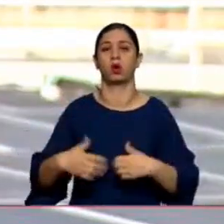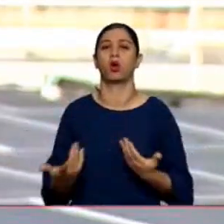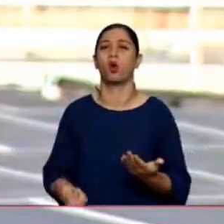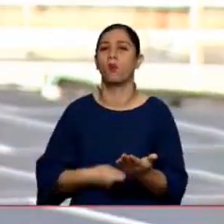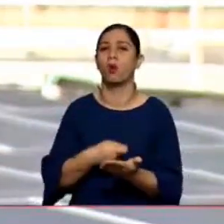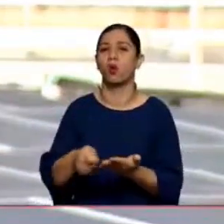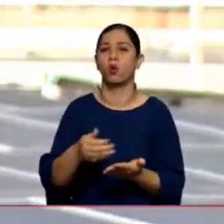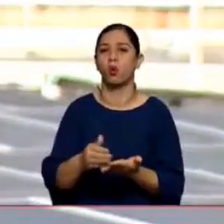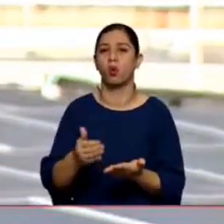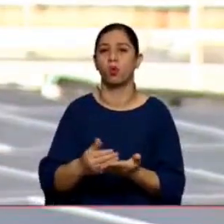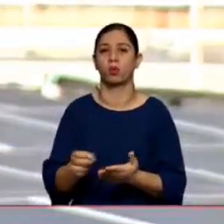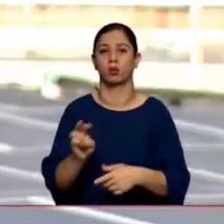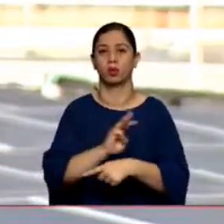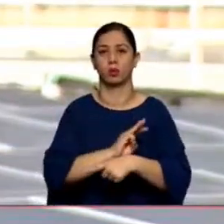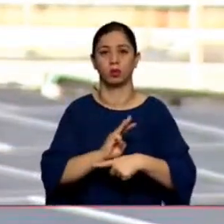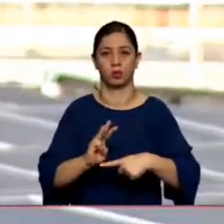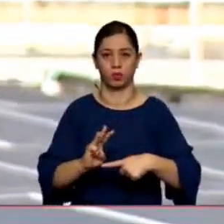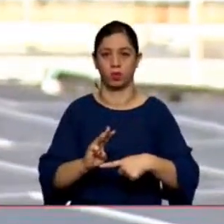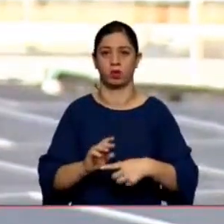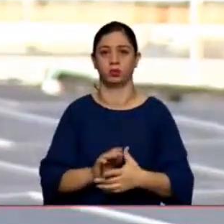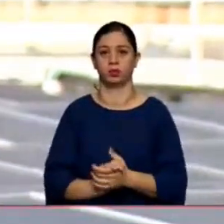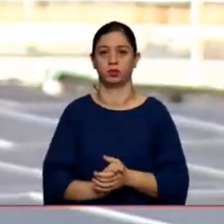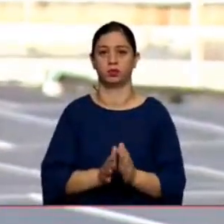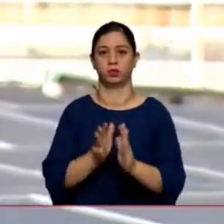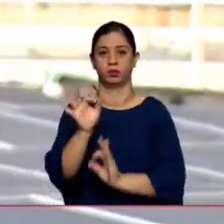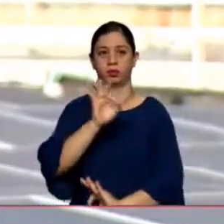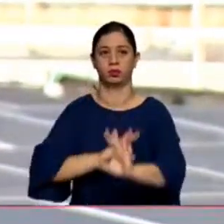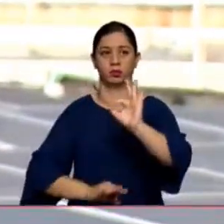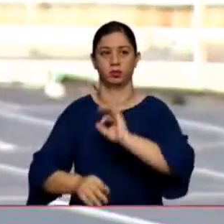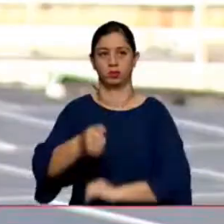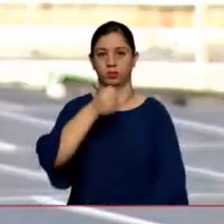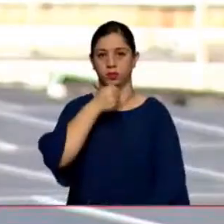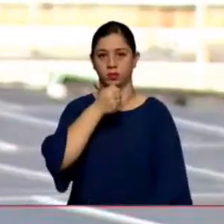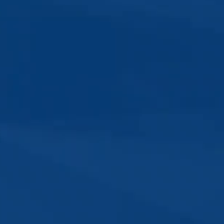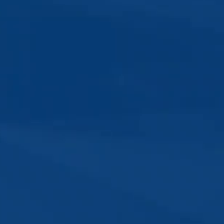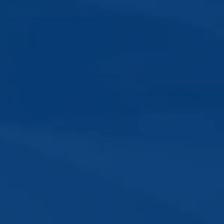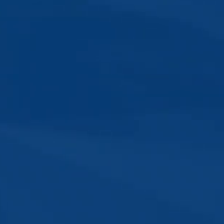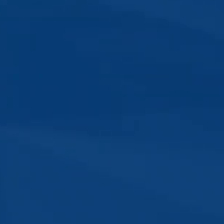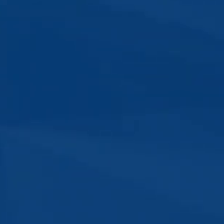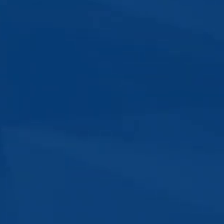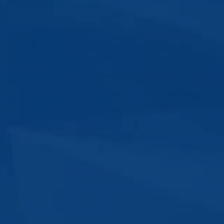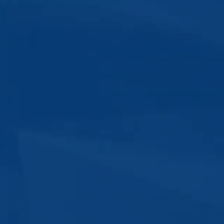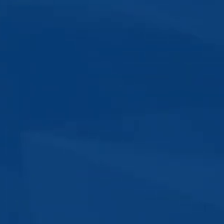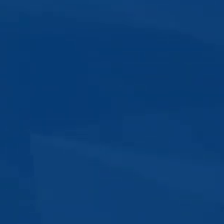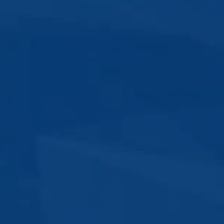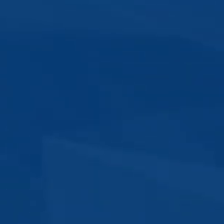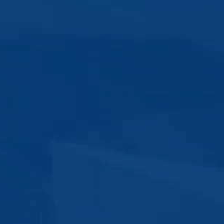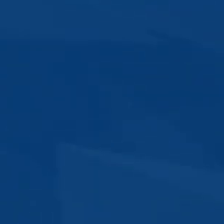página que aparece en nuestra pantalla. Informó para Telepacífico Noticias, Maleja Urriaga.